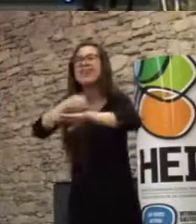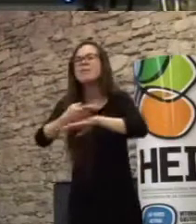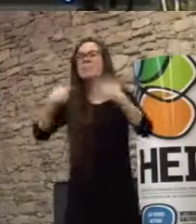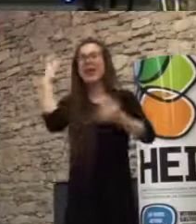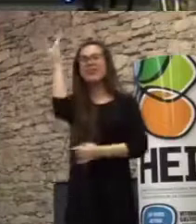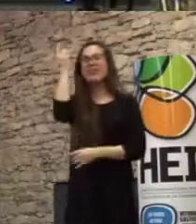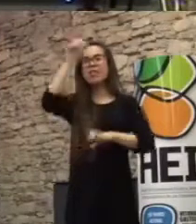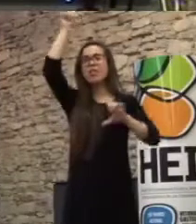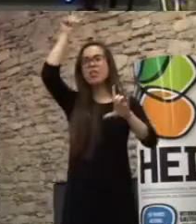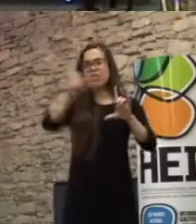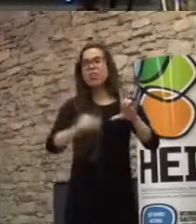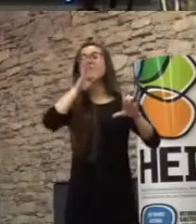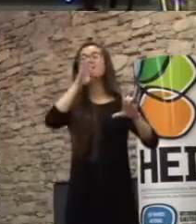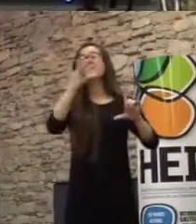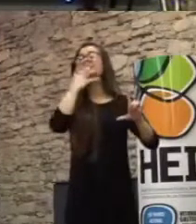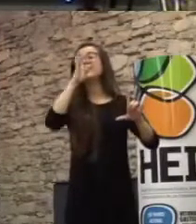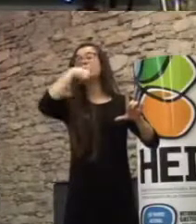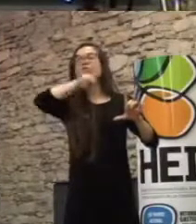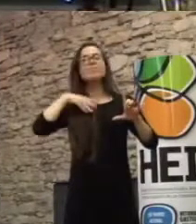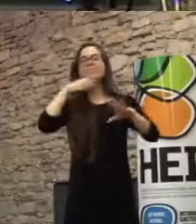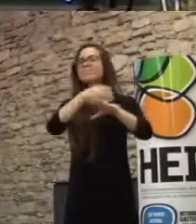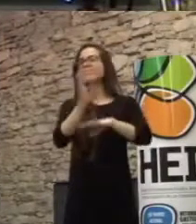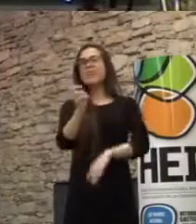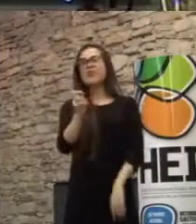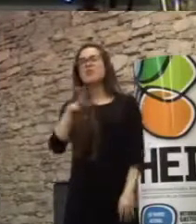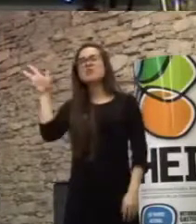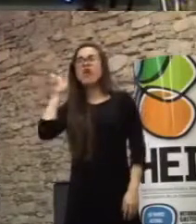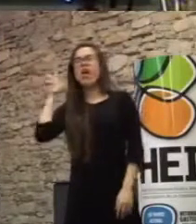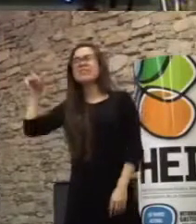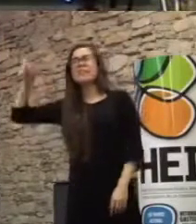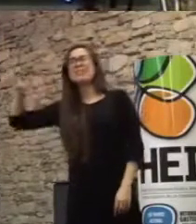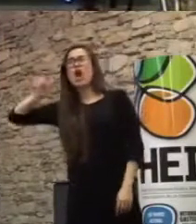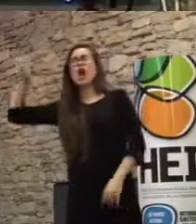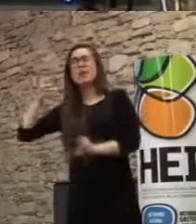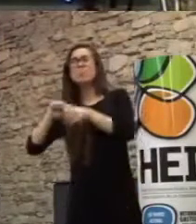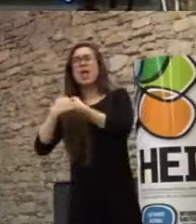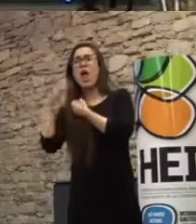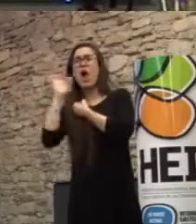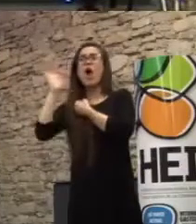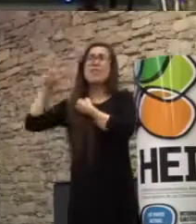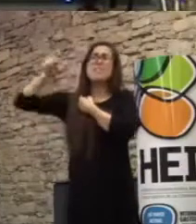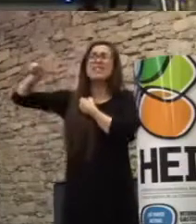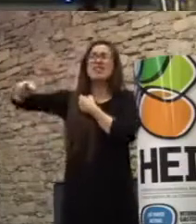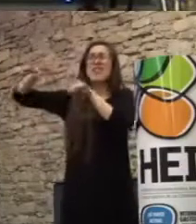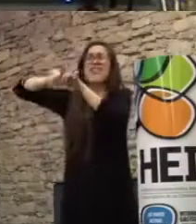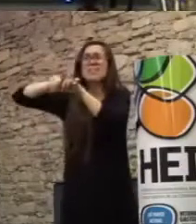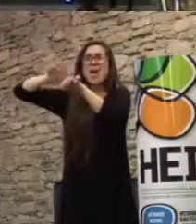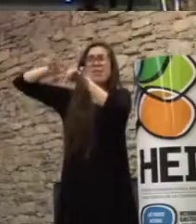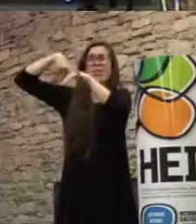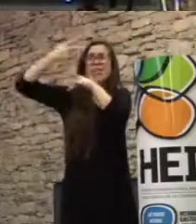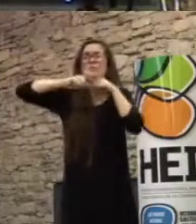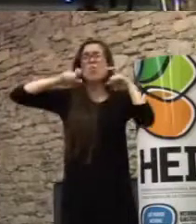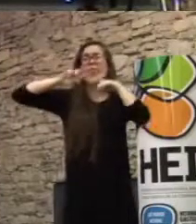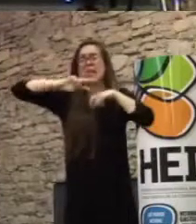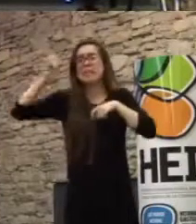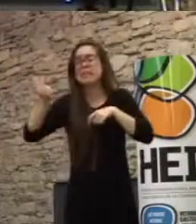ves de primera mano ahora vais a oír de segunda mano o de tercera mano o de el cura del pueblo